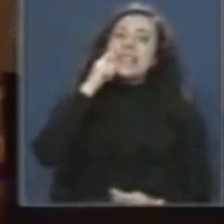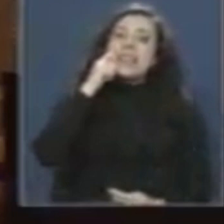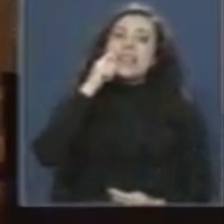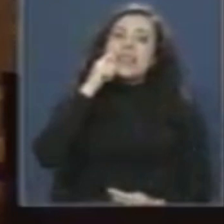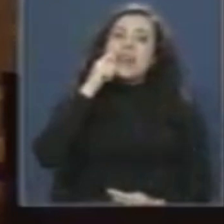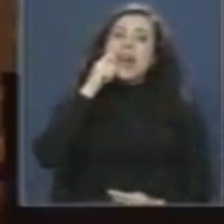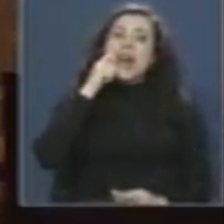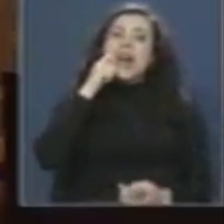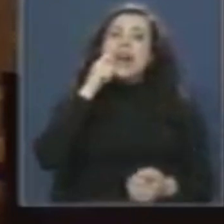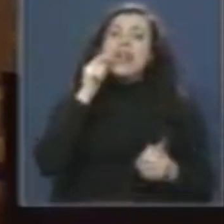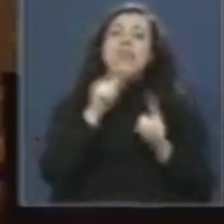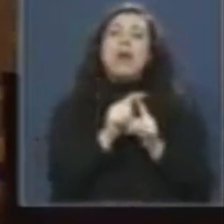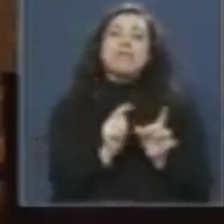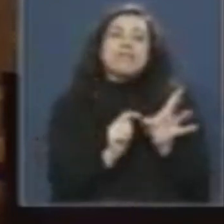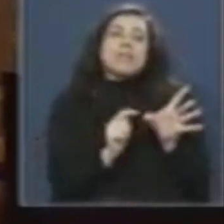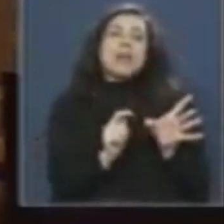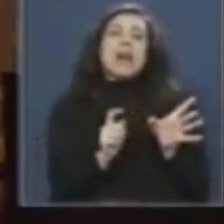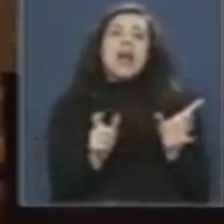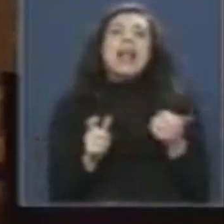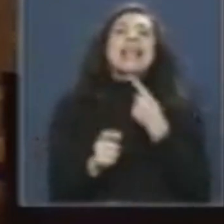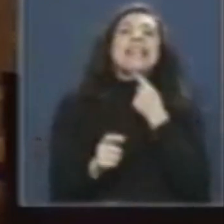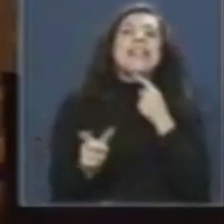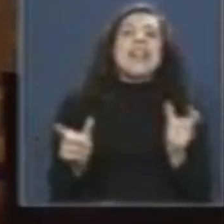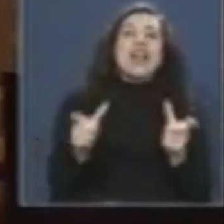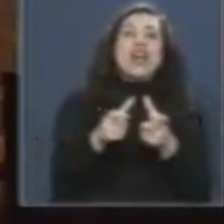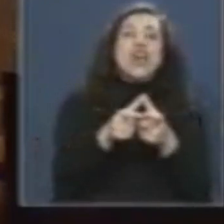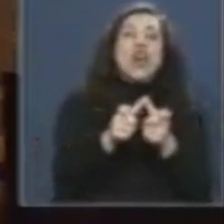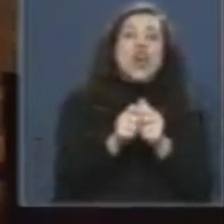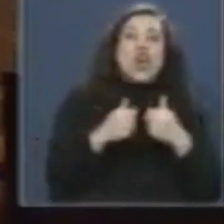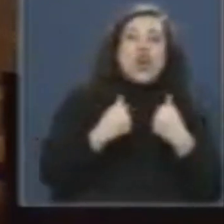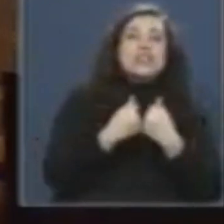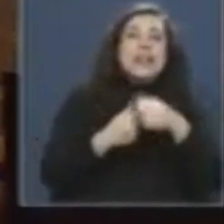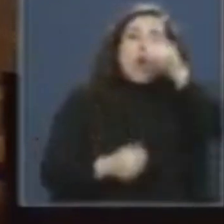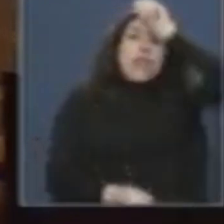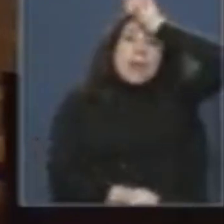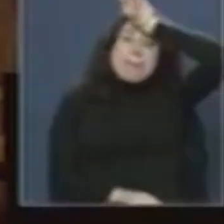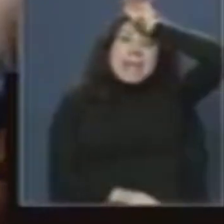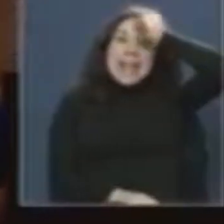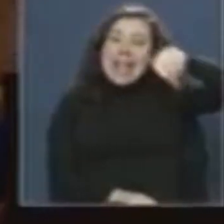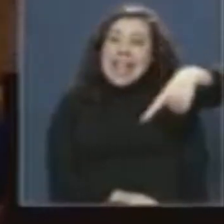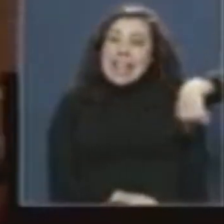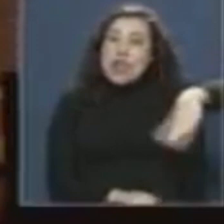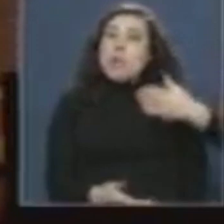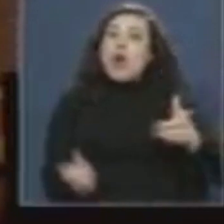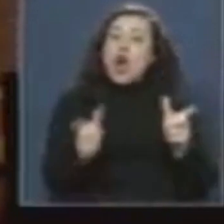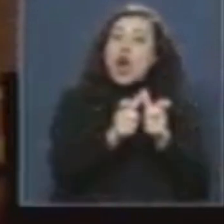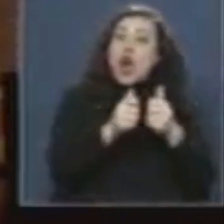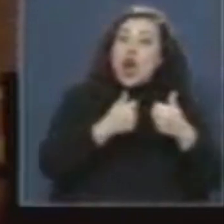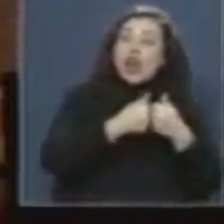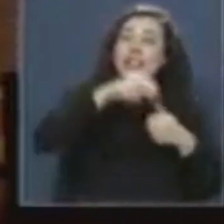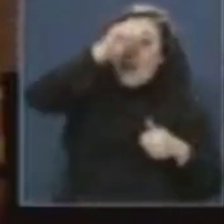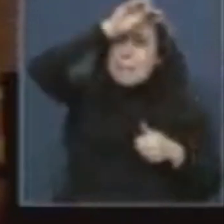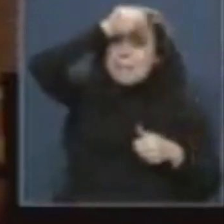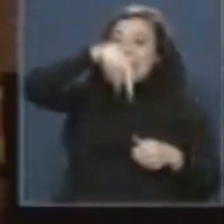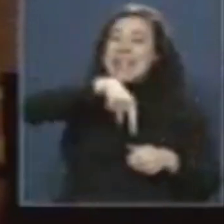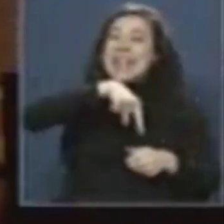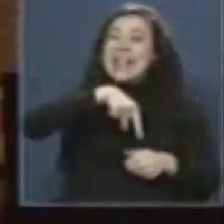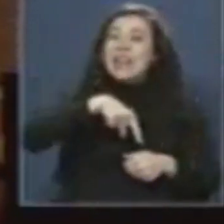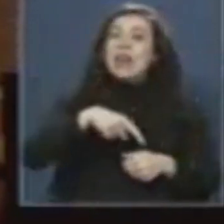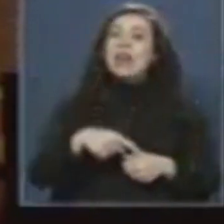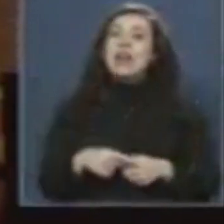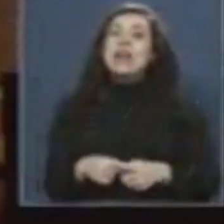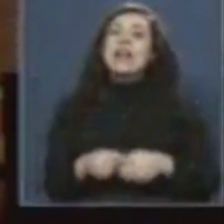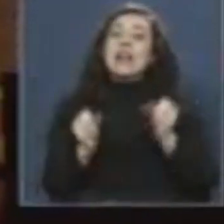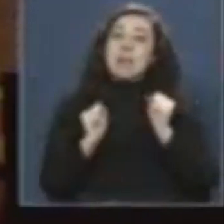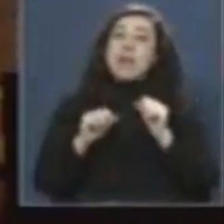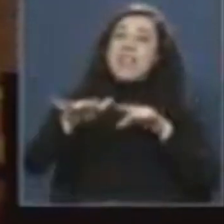los intereses del Consejo Minero. Ese es el verdadero problema, presidente. Porque el Consejo Minero, que tiene, por supuesto, iniciativa en